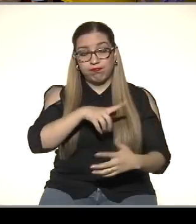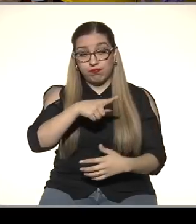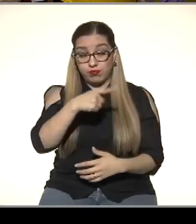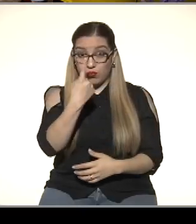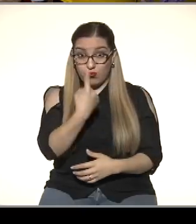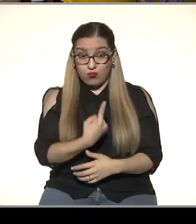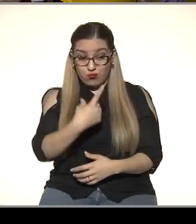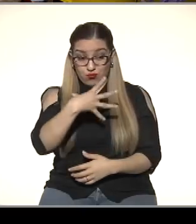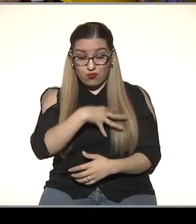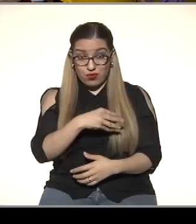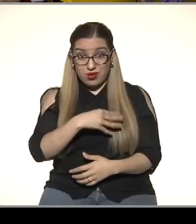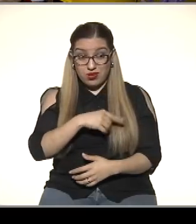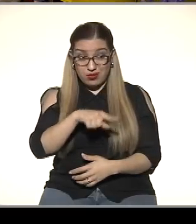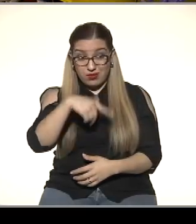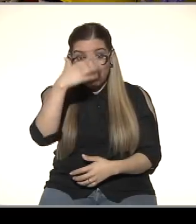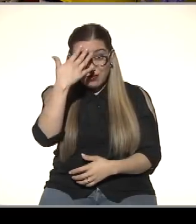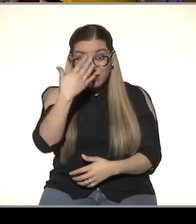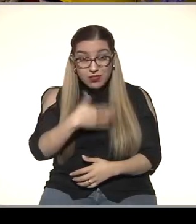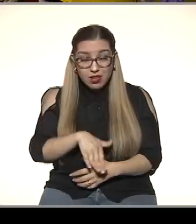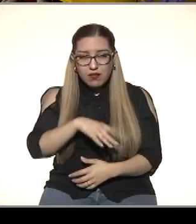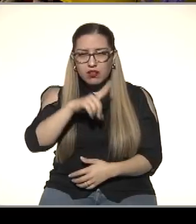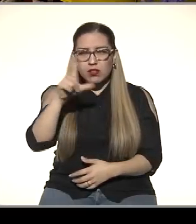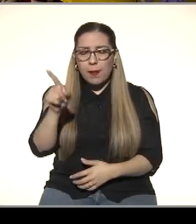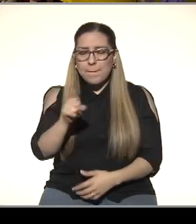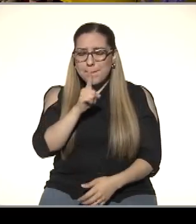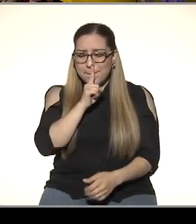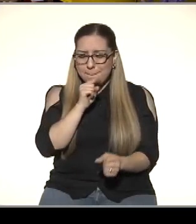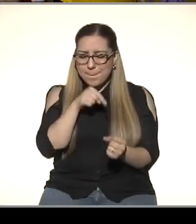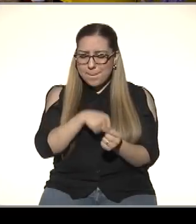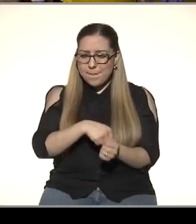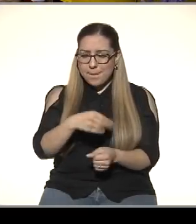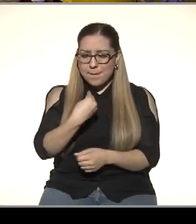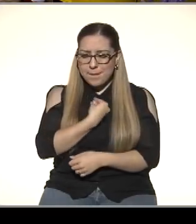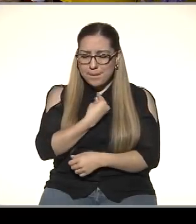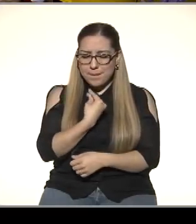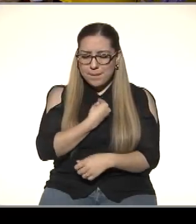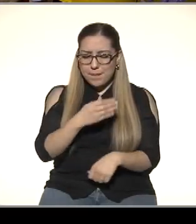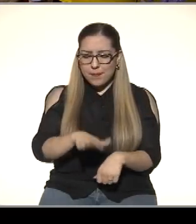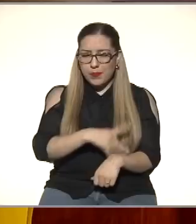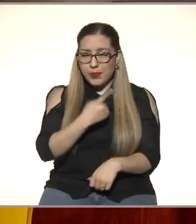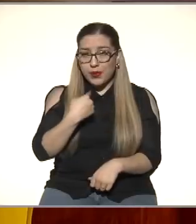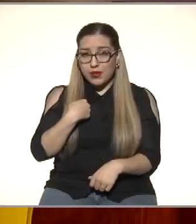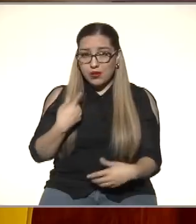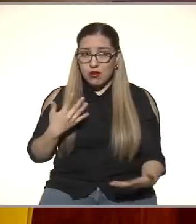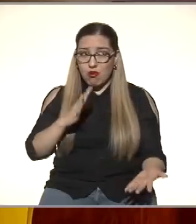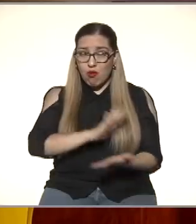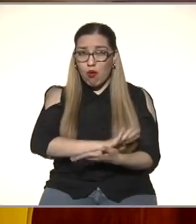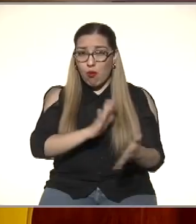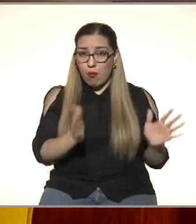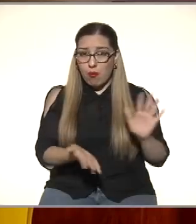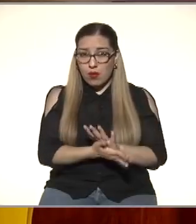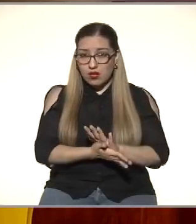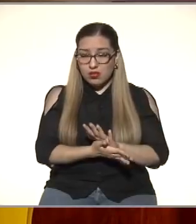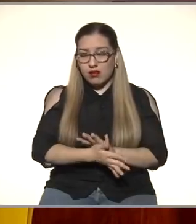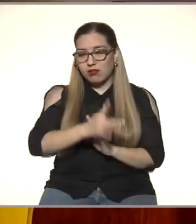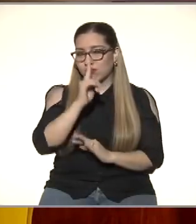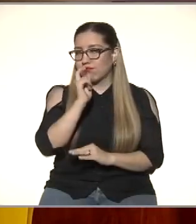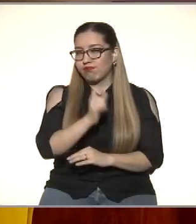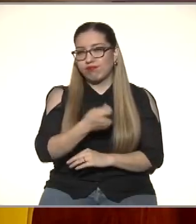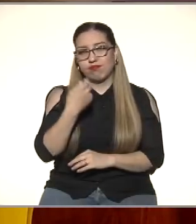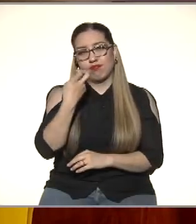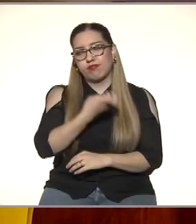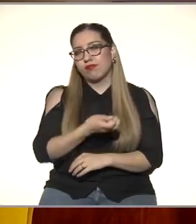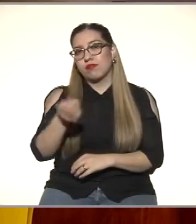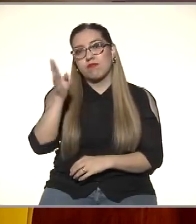sepa y tenga que guardar el secreto por esa complicidad, volvemos al tema de las alianzas, eso